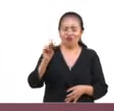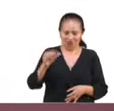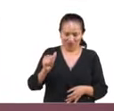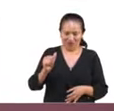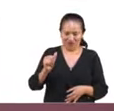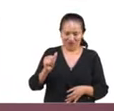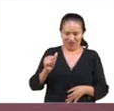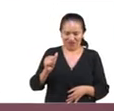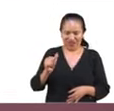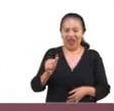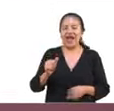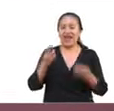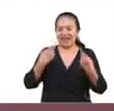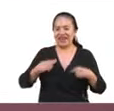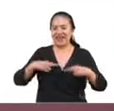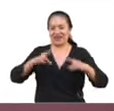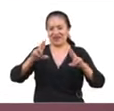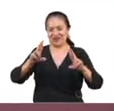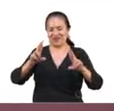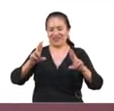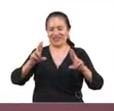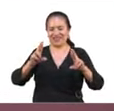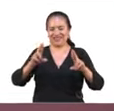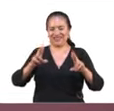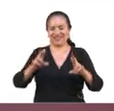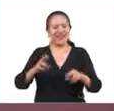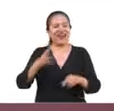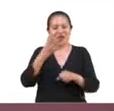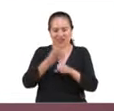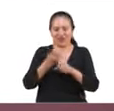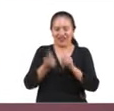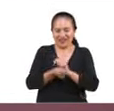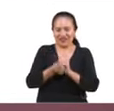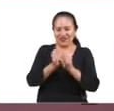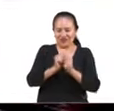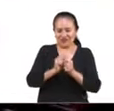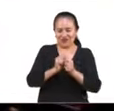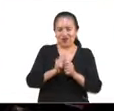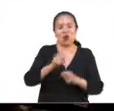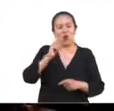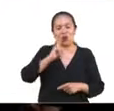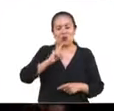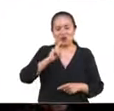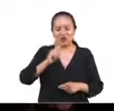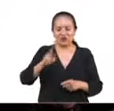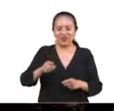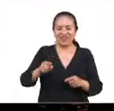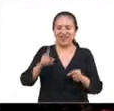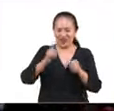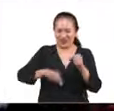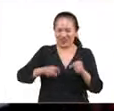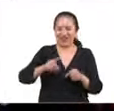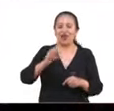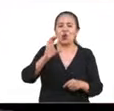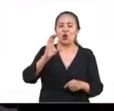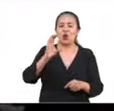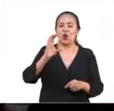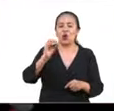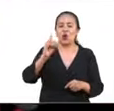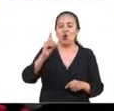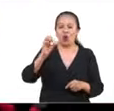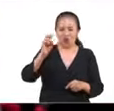transformación de nuestro país, con los grandes liberales y Benito Juárez al frente, en vez de la estatua de Colón,